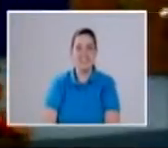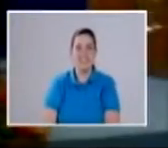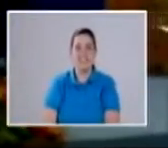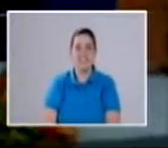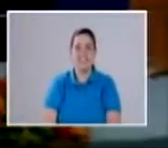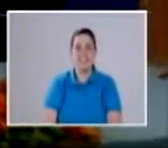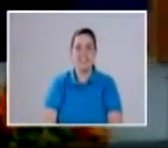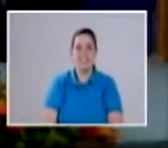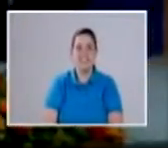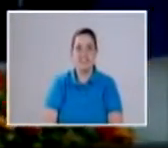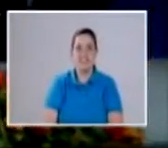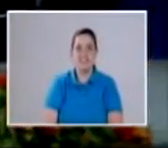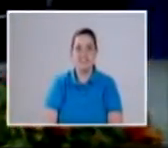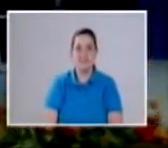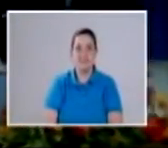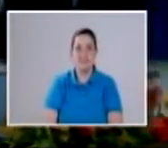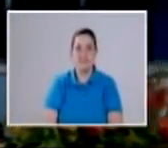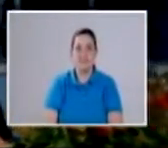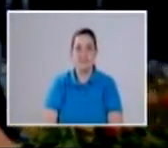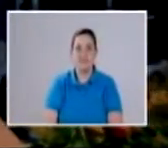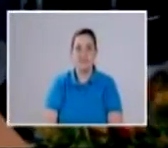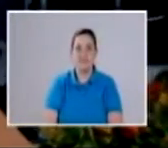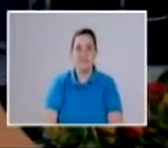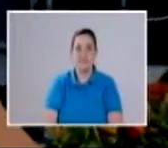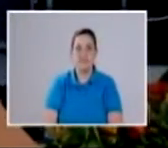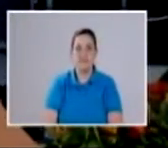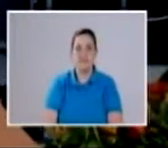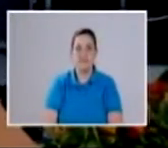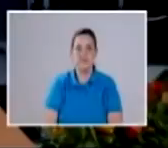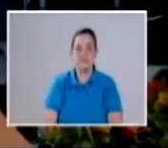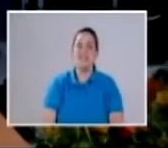Que se involucran, pero no se comprometen.